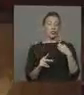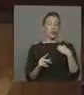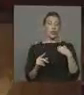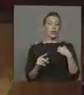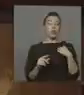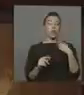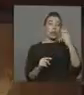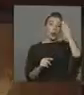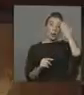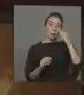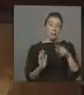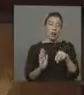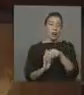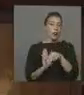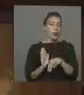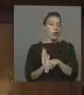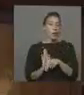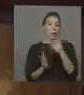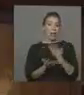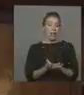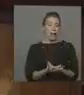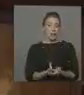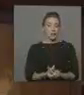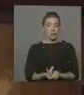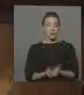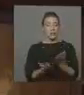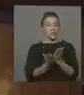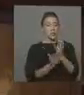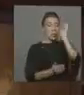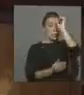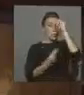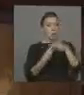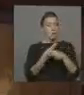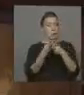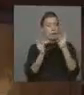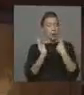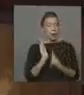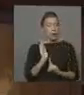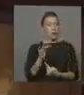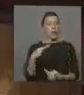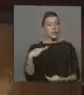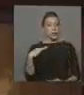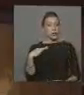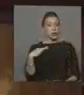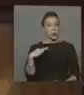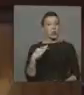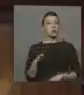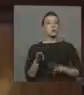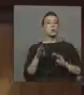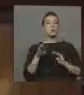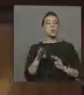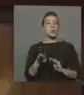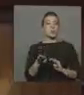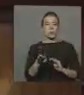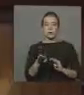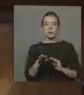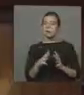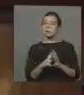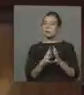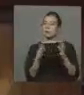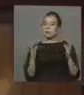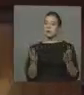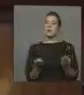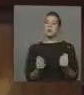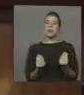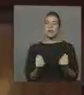de la actual normativa nacional. Los estudios de opinión pública revelan que la ciudadanía respalda ampliamente